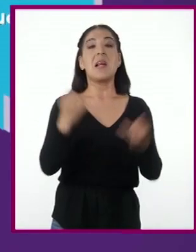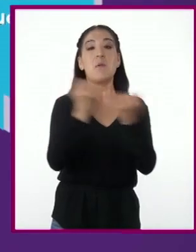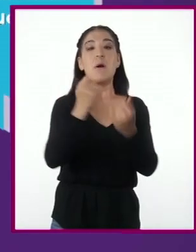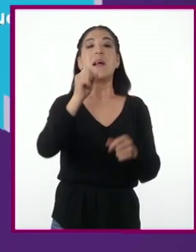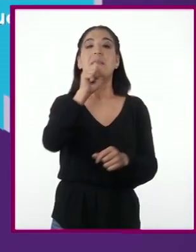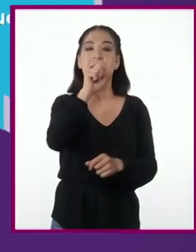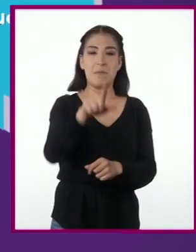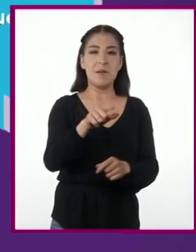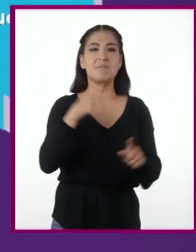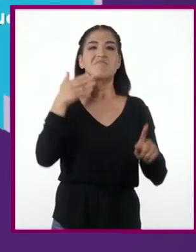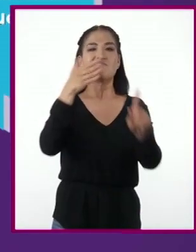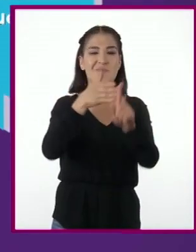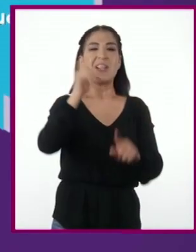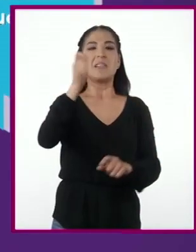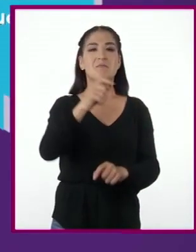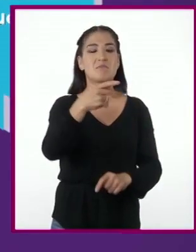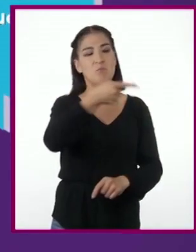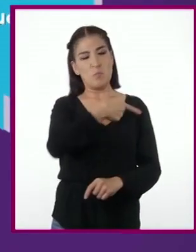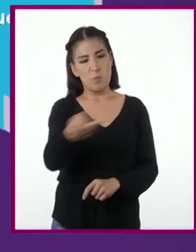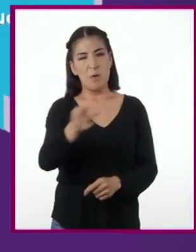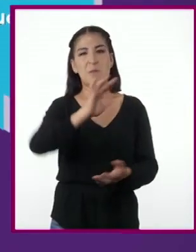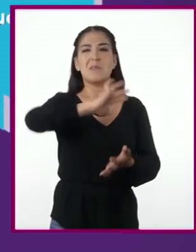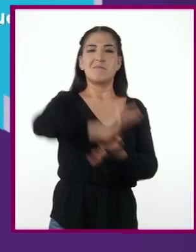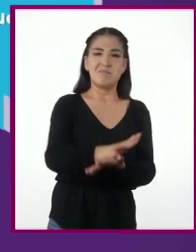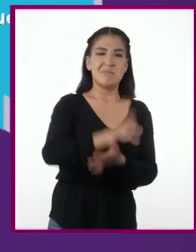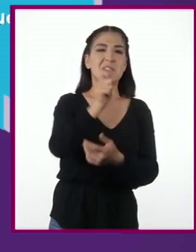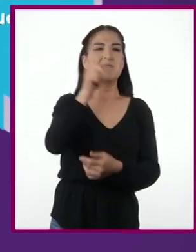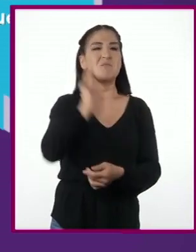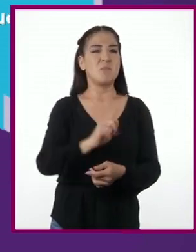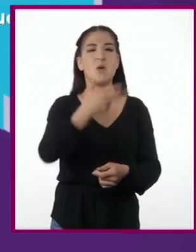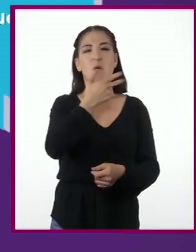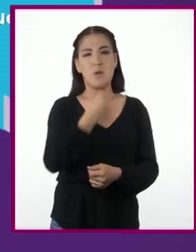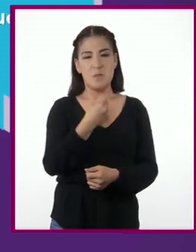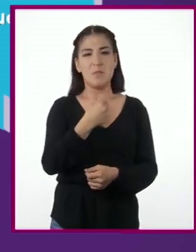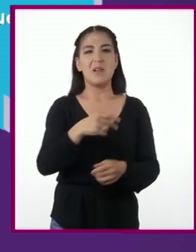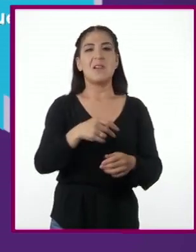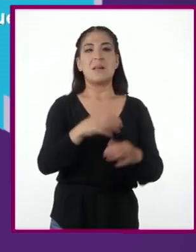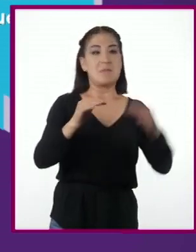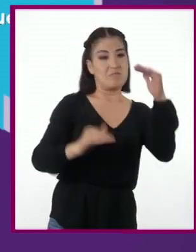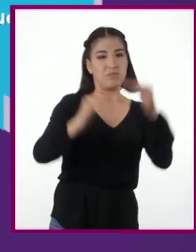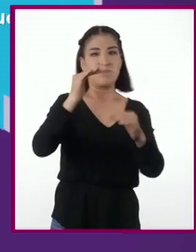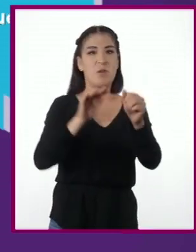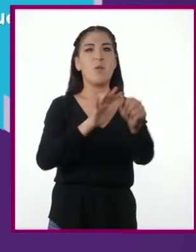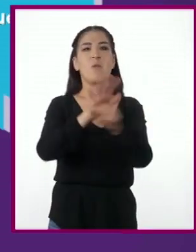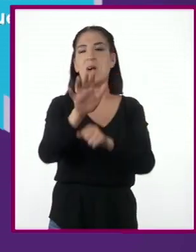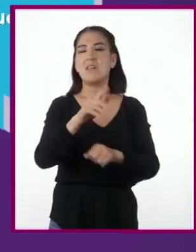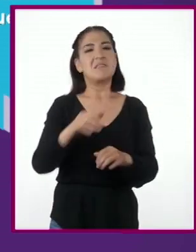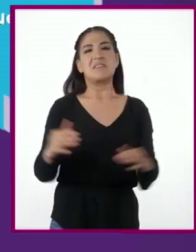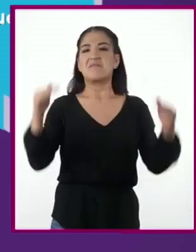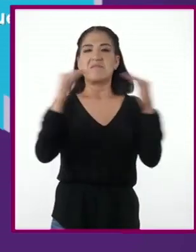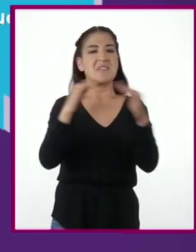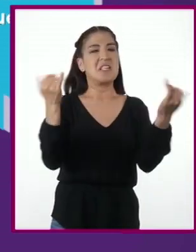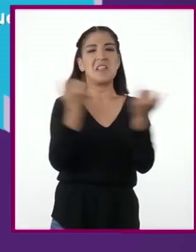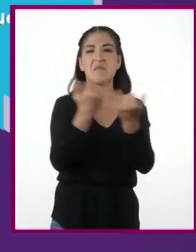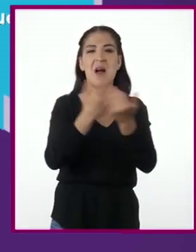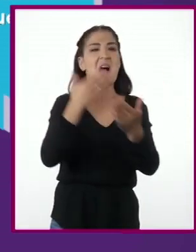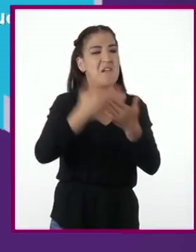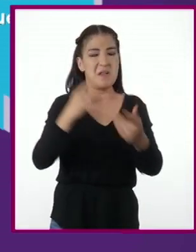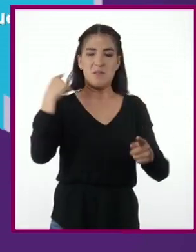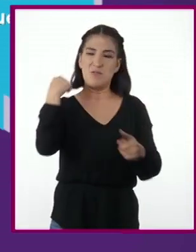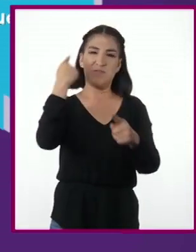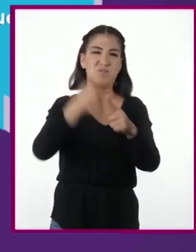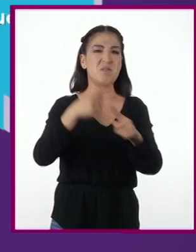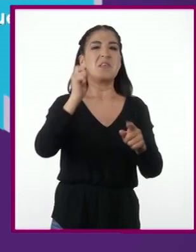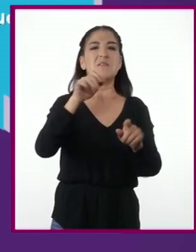la pobreza y la desigualdad de género no son causantes ni consecuencia una de la otra. Es un fenómeno que está presente en toda la